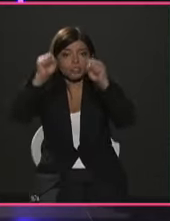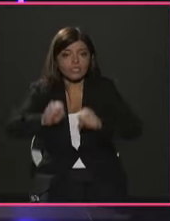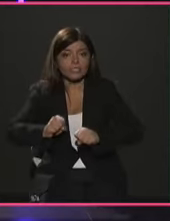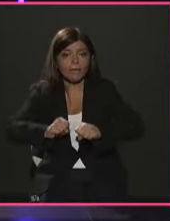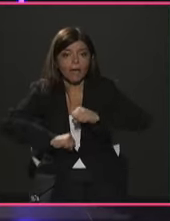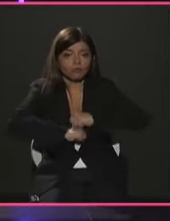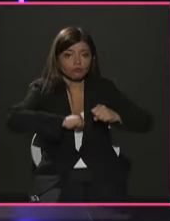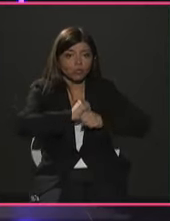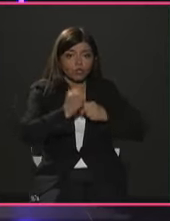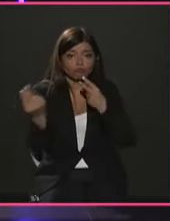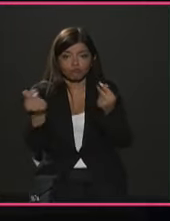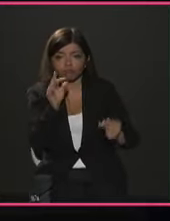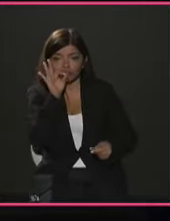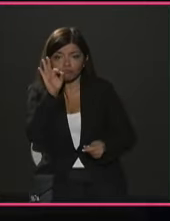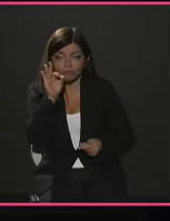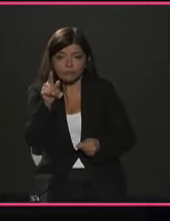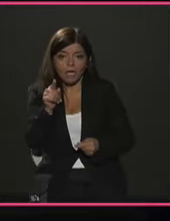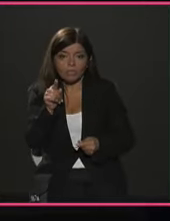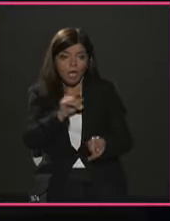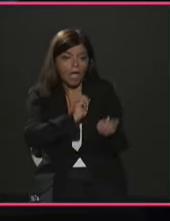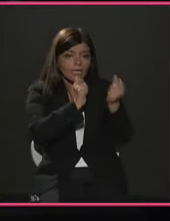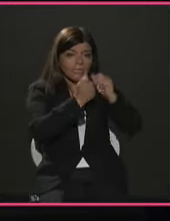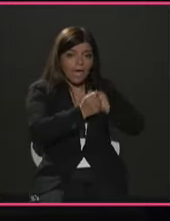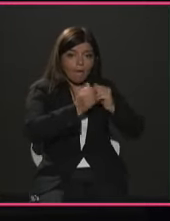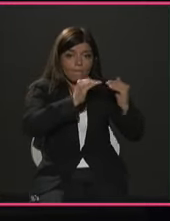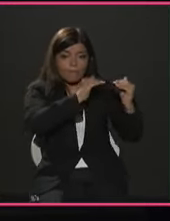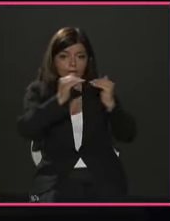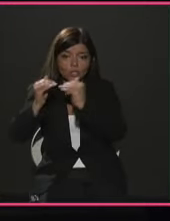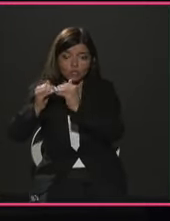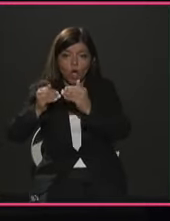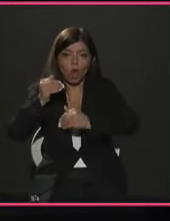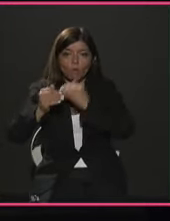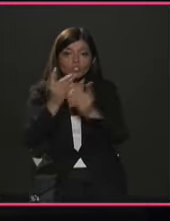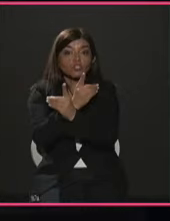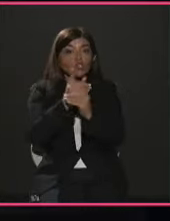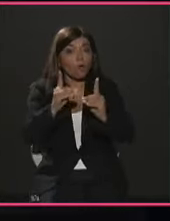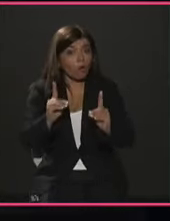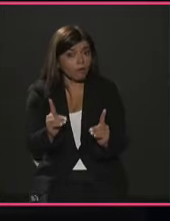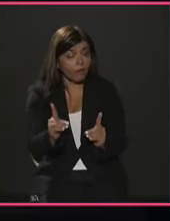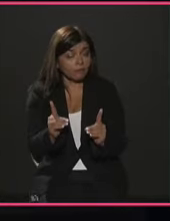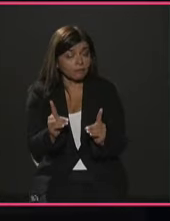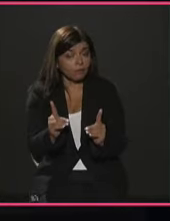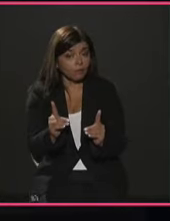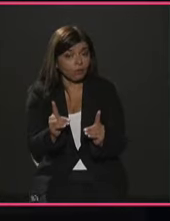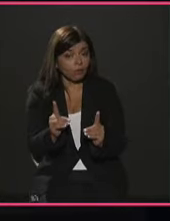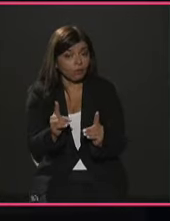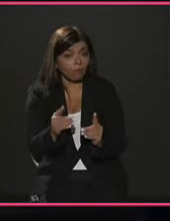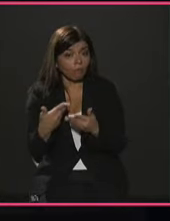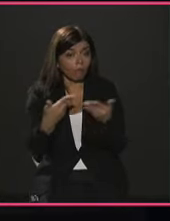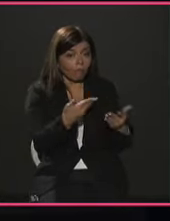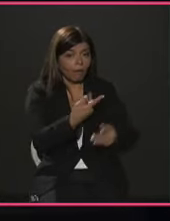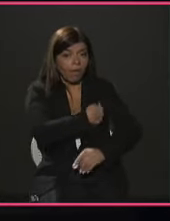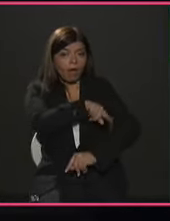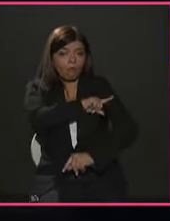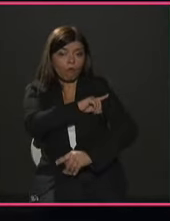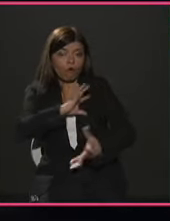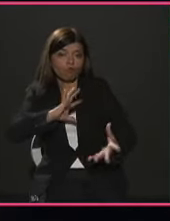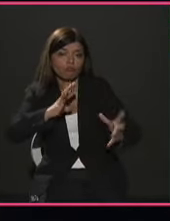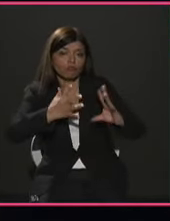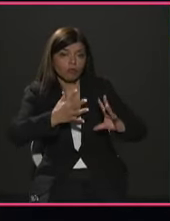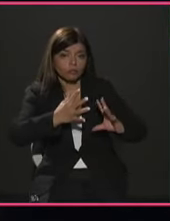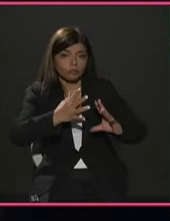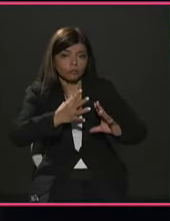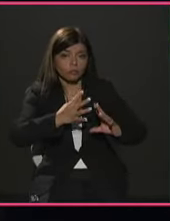multimillonarios hoy va a cambiar el balance de los procesos democráticos al poder global sin